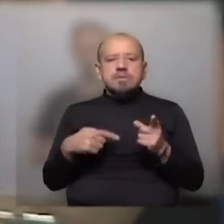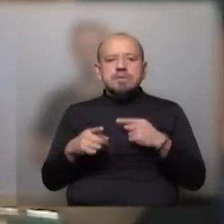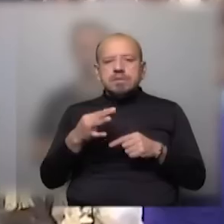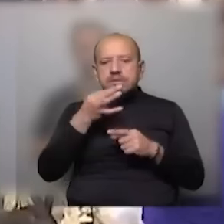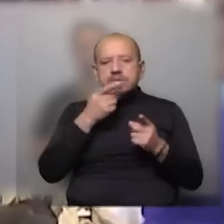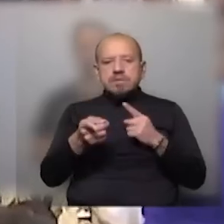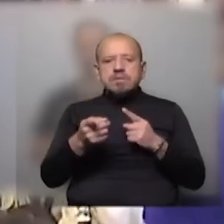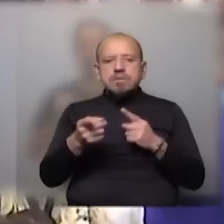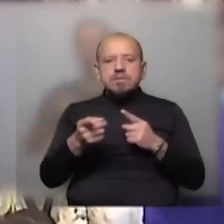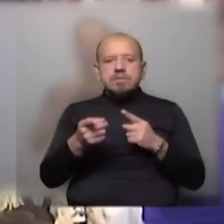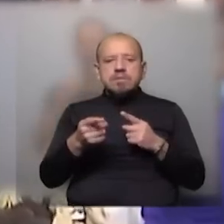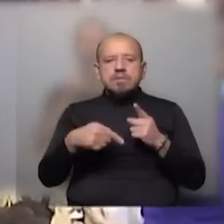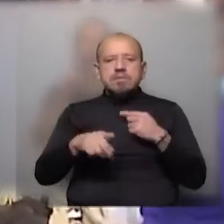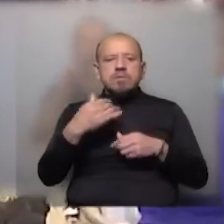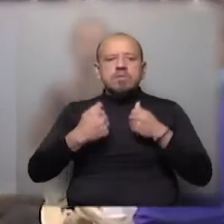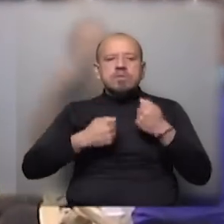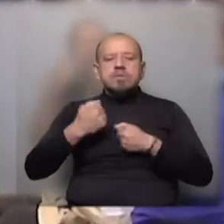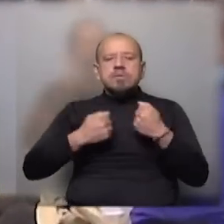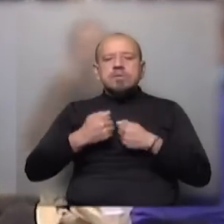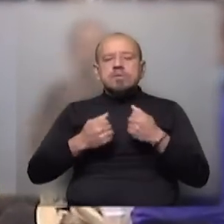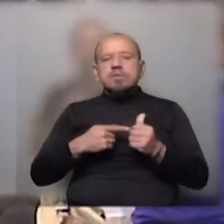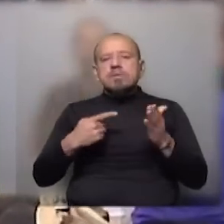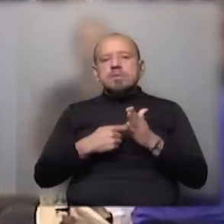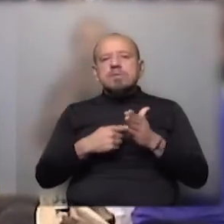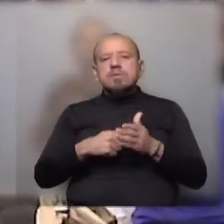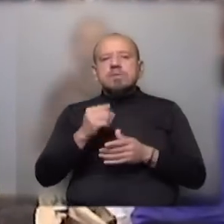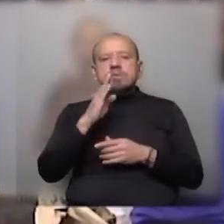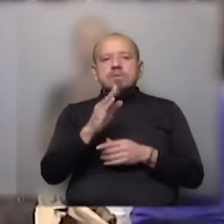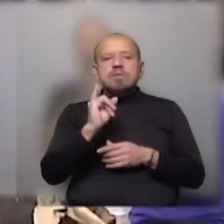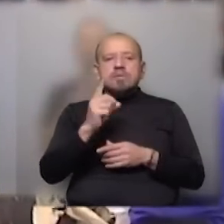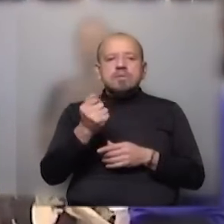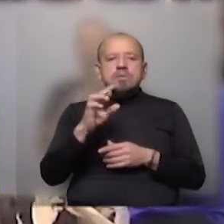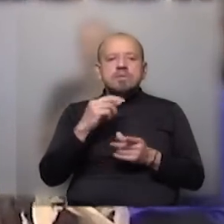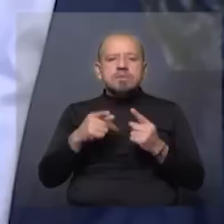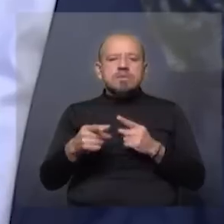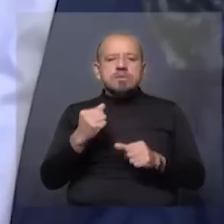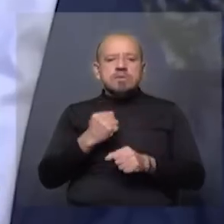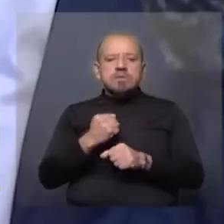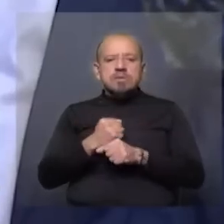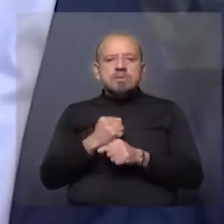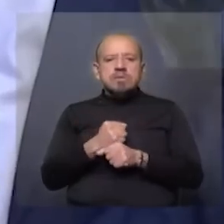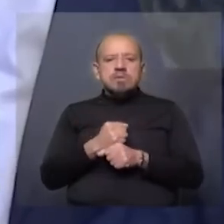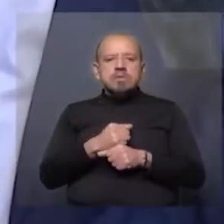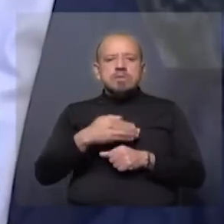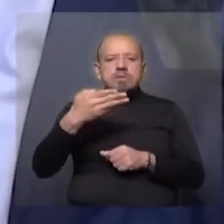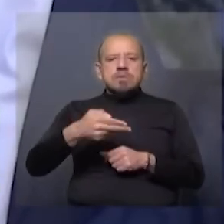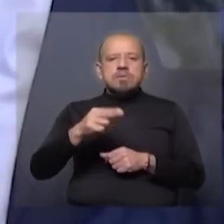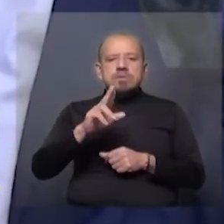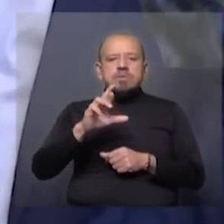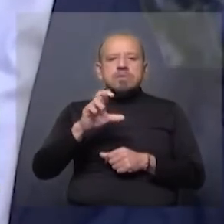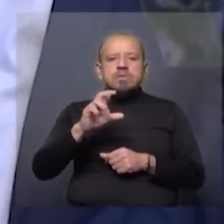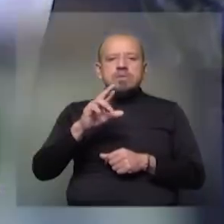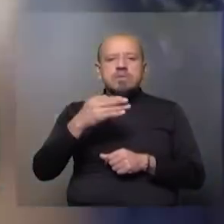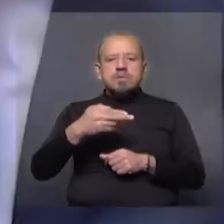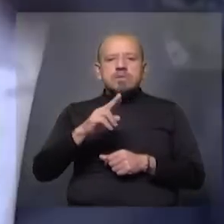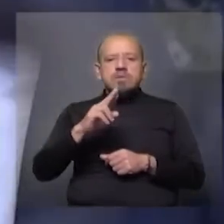dijo el candidato oficialista en una fábrica de la localidad bonaerense de Pilar en presencia de los trabajadores la candidata de Juntos por el cambio